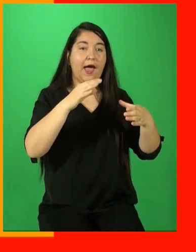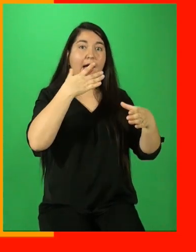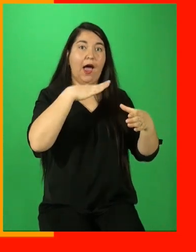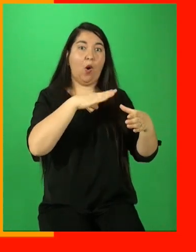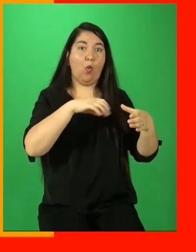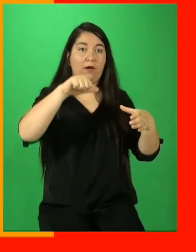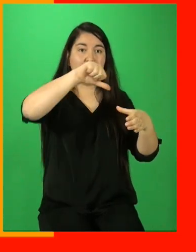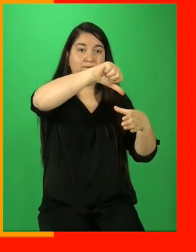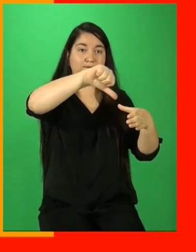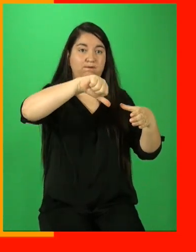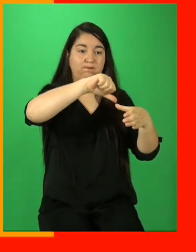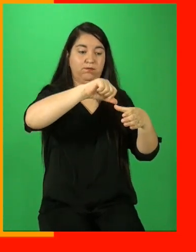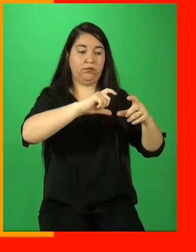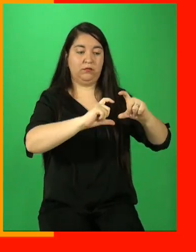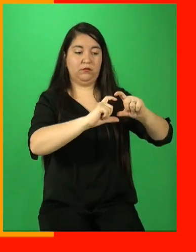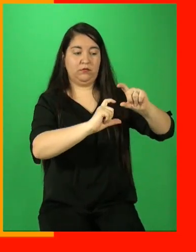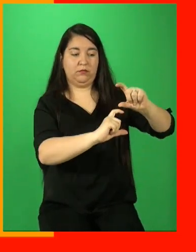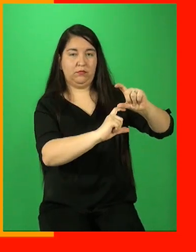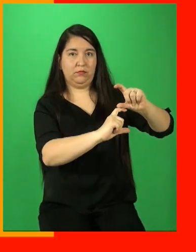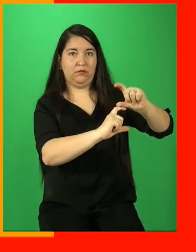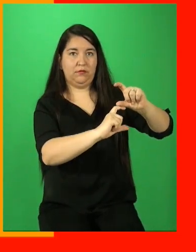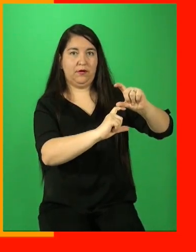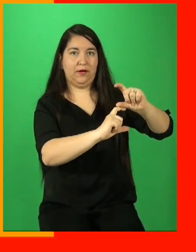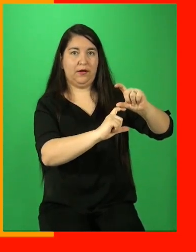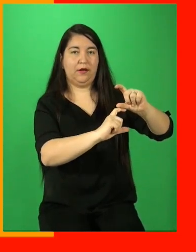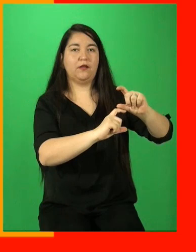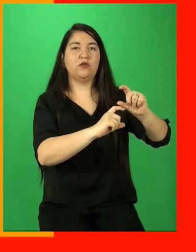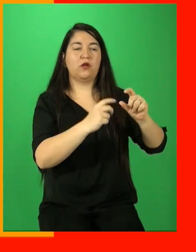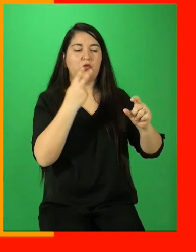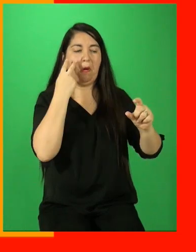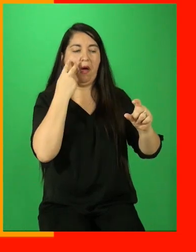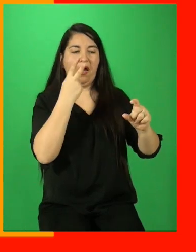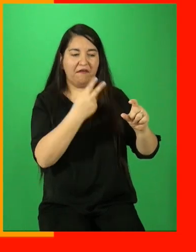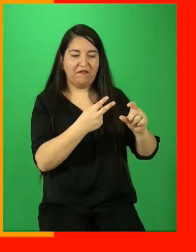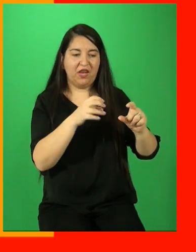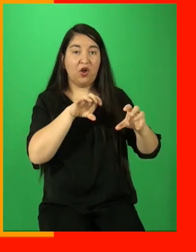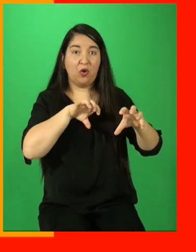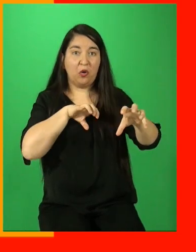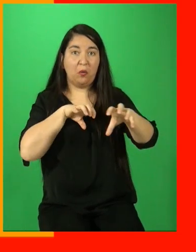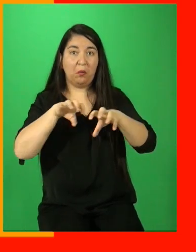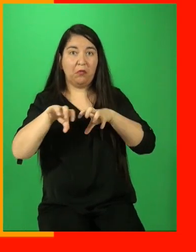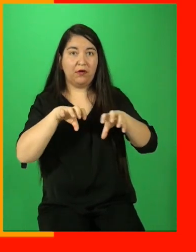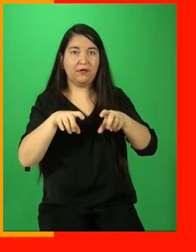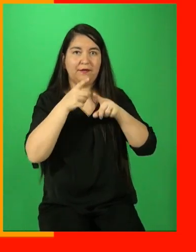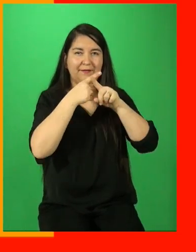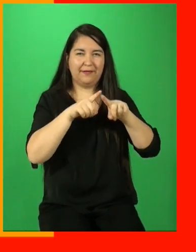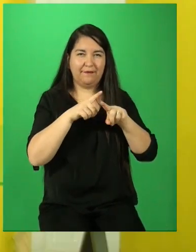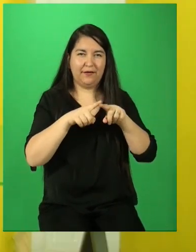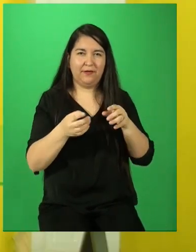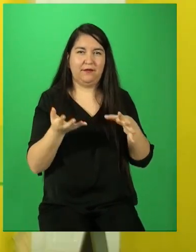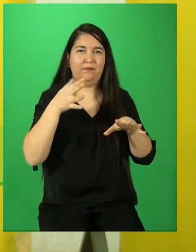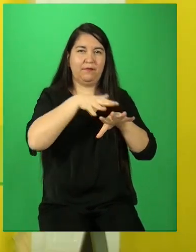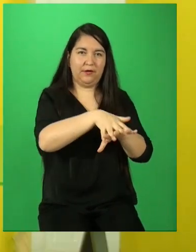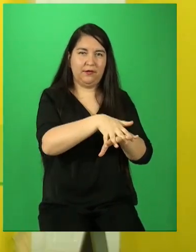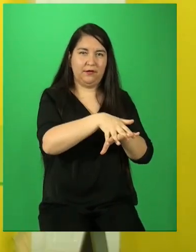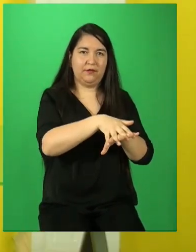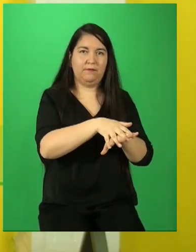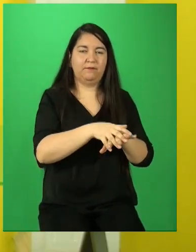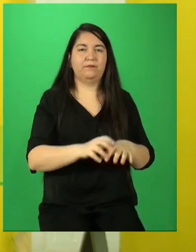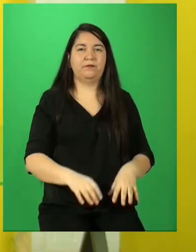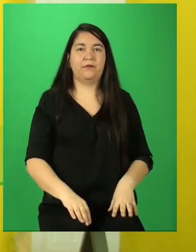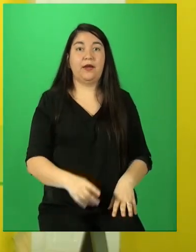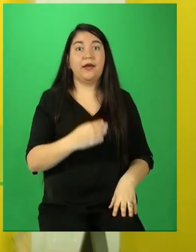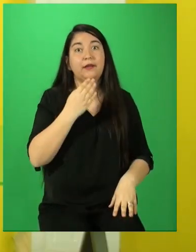una bifase y nosotros podemos reconocer los componentes que forman esa mezcla. Y